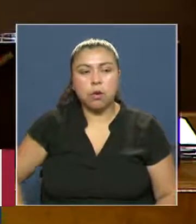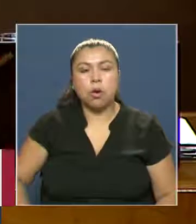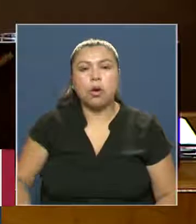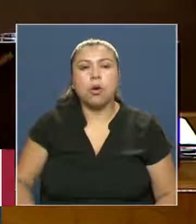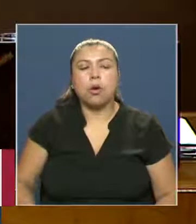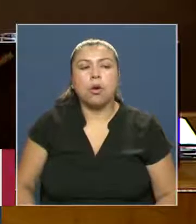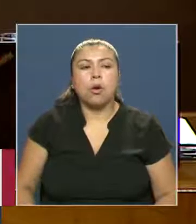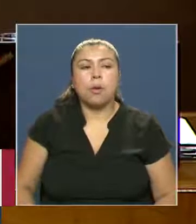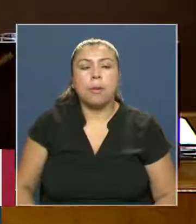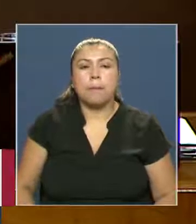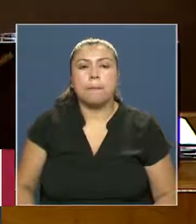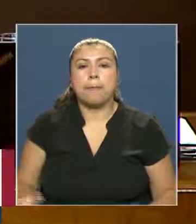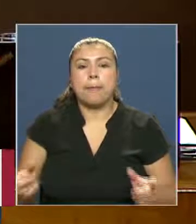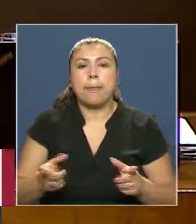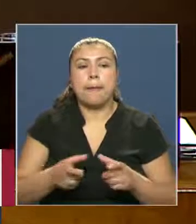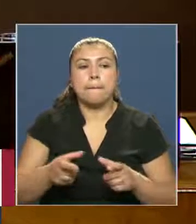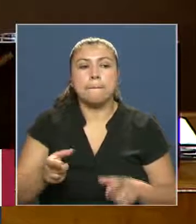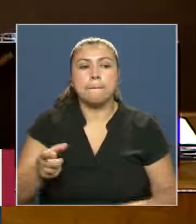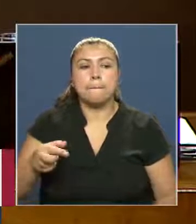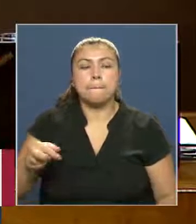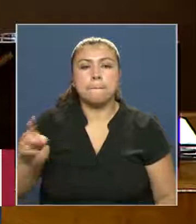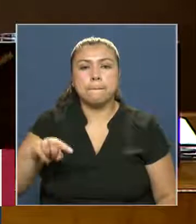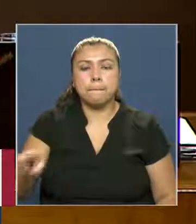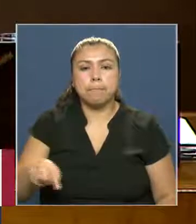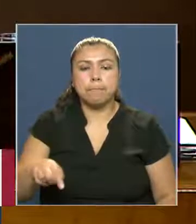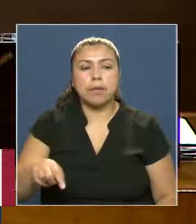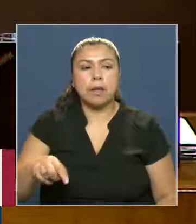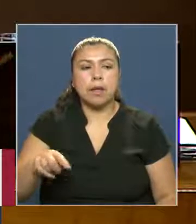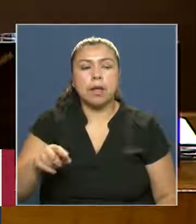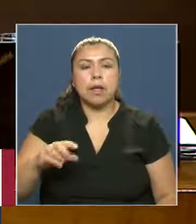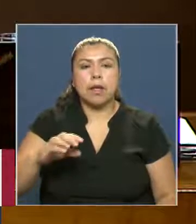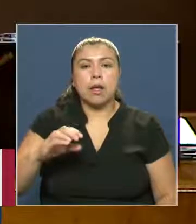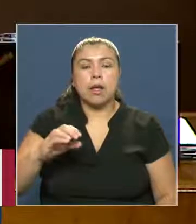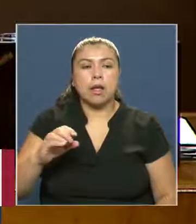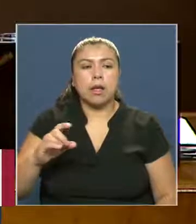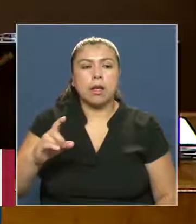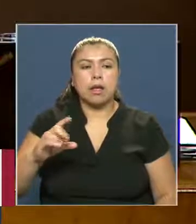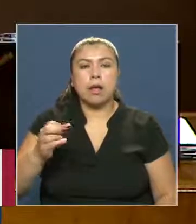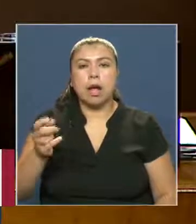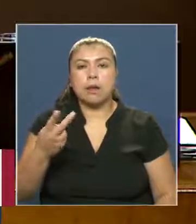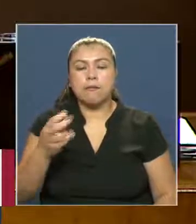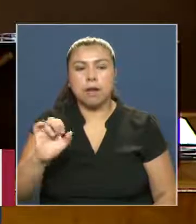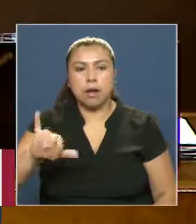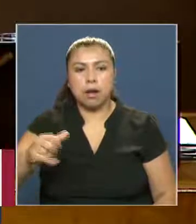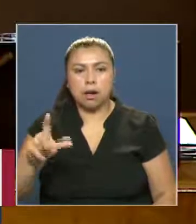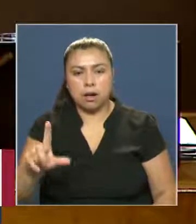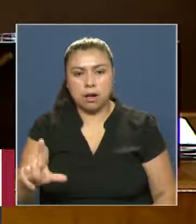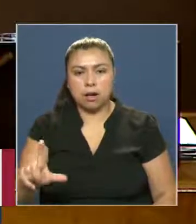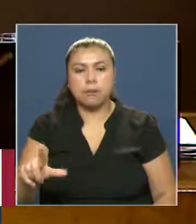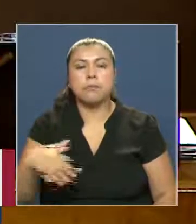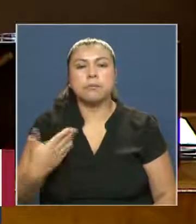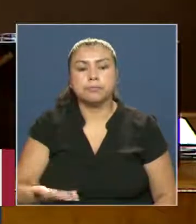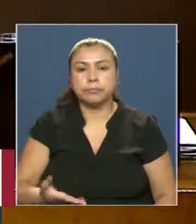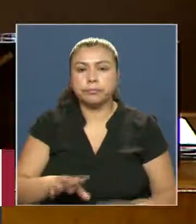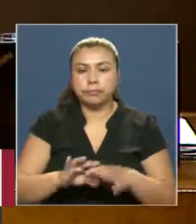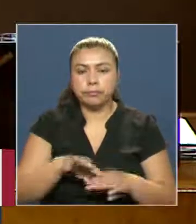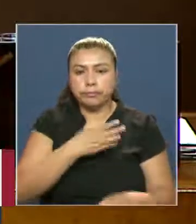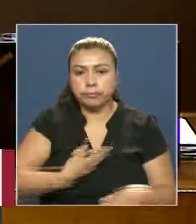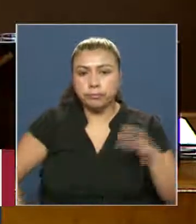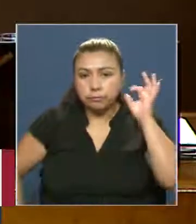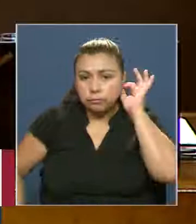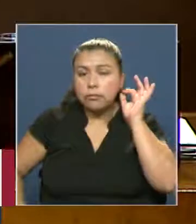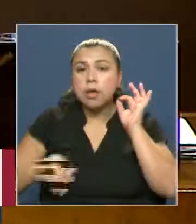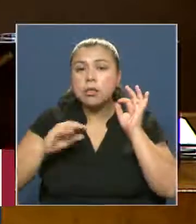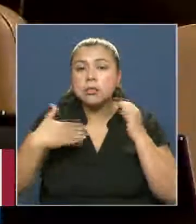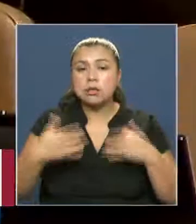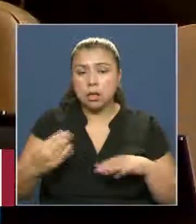Socialista, don Raúl Leiva Carvajal. Tiene la palabra. Muchas gracias, Presidenta. Desde ya anunciar nuestro voto